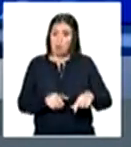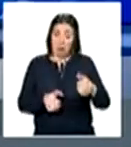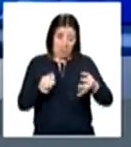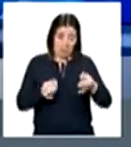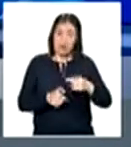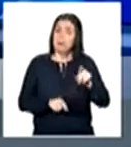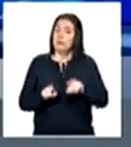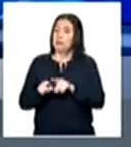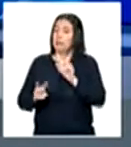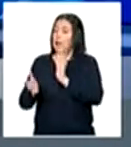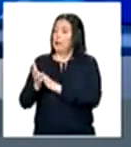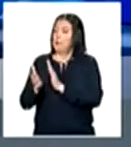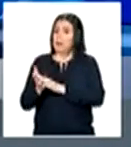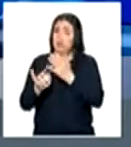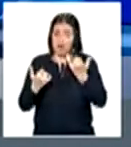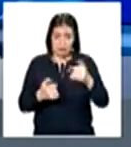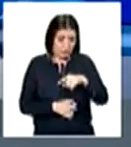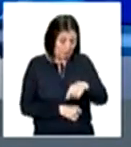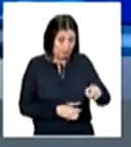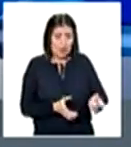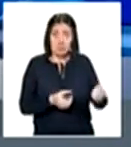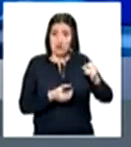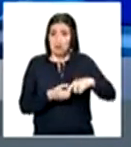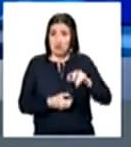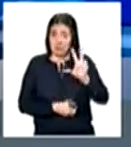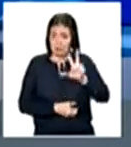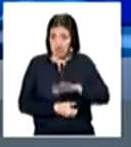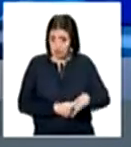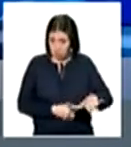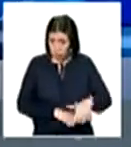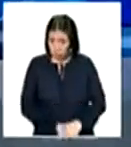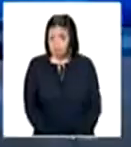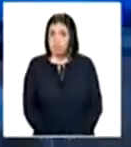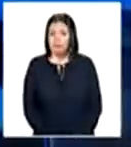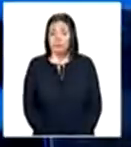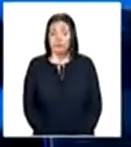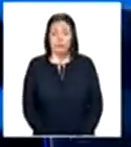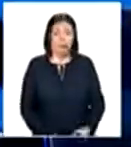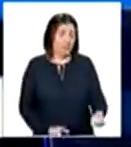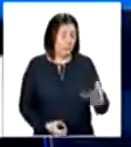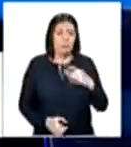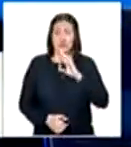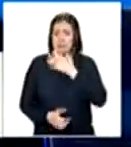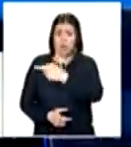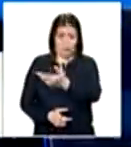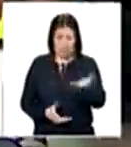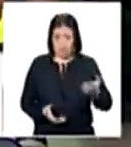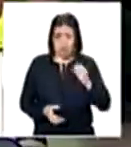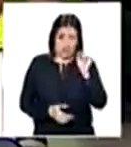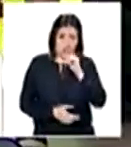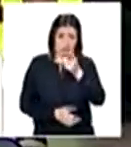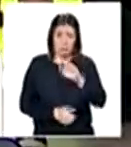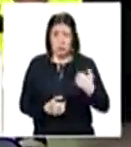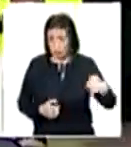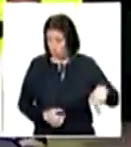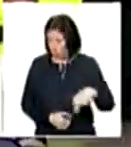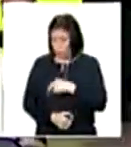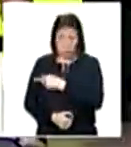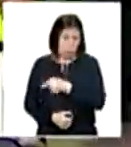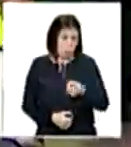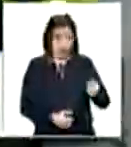los presentadores, que esta temporada además incluyen a tres niños. Díganos nuevamente quiénes son y canten.